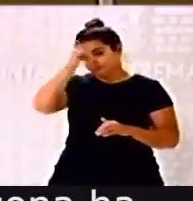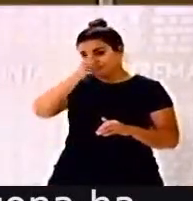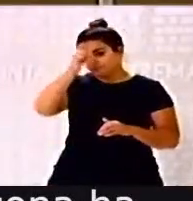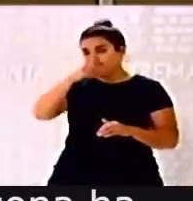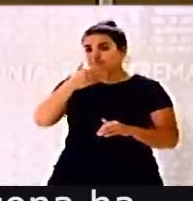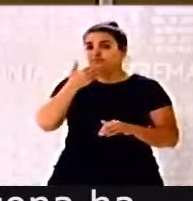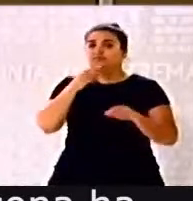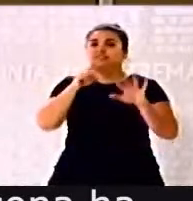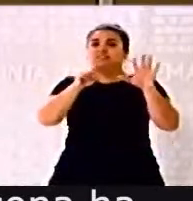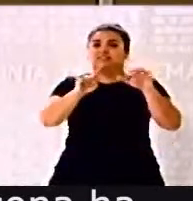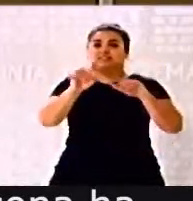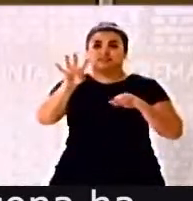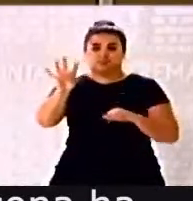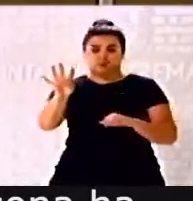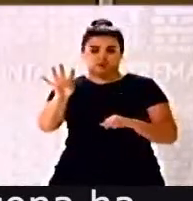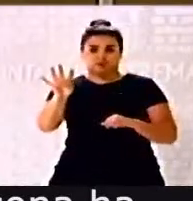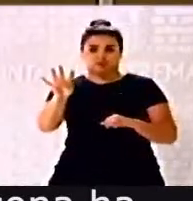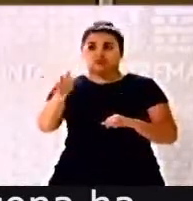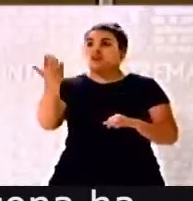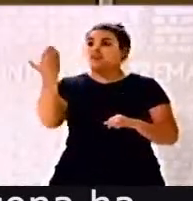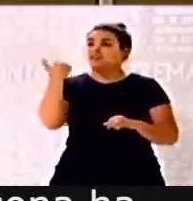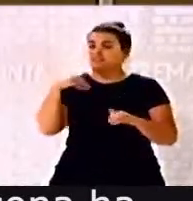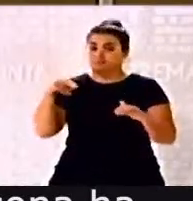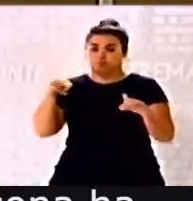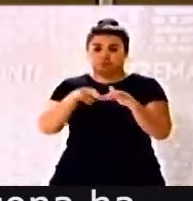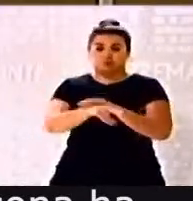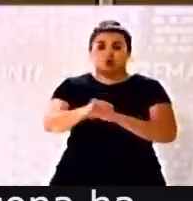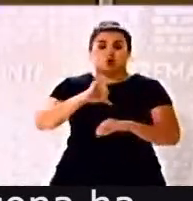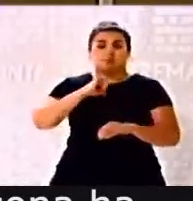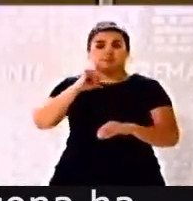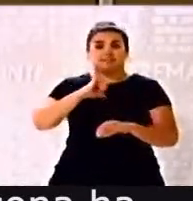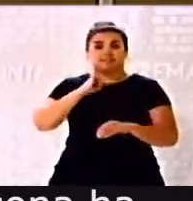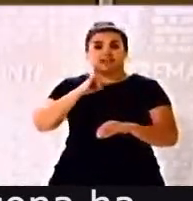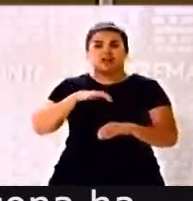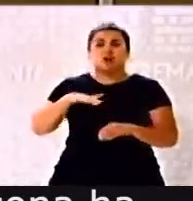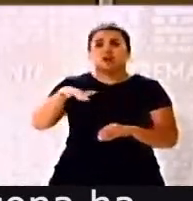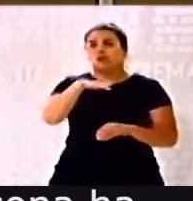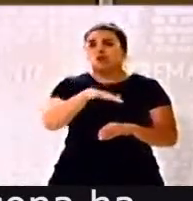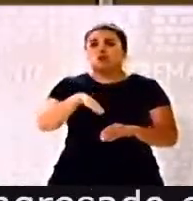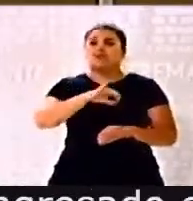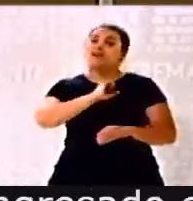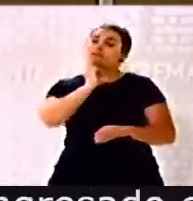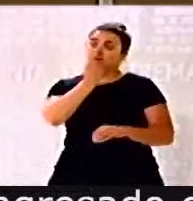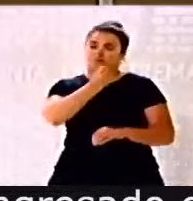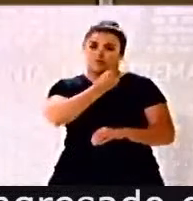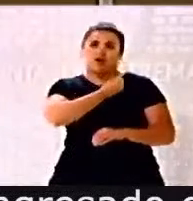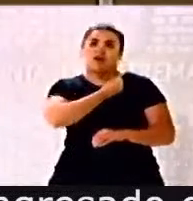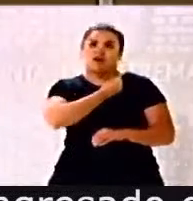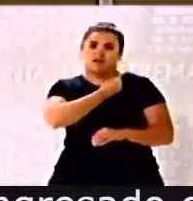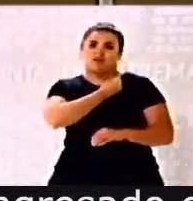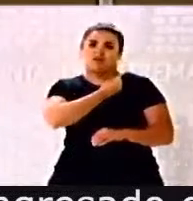de 64 años que ha tenido que ser ingresado en el hospital de Navalmoral de la Mata,